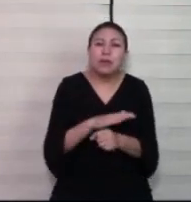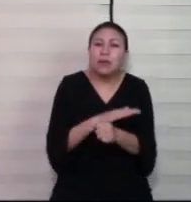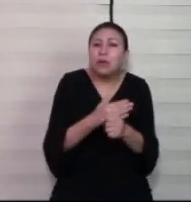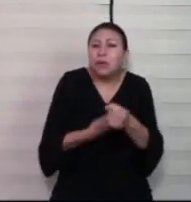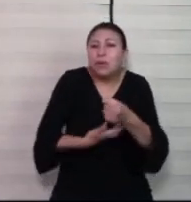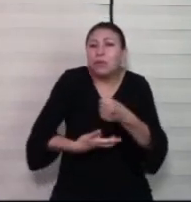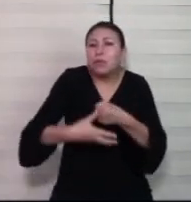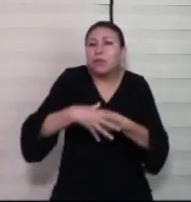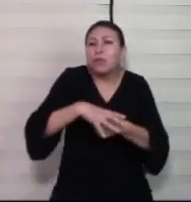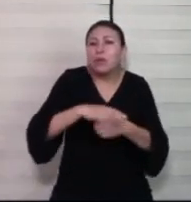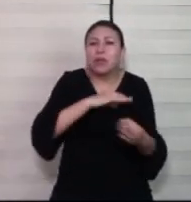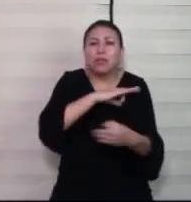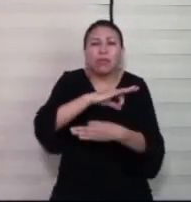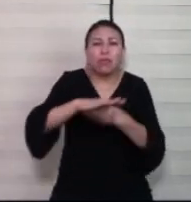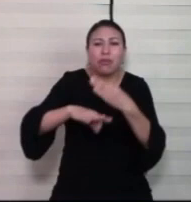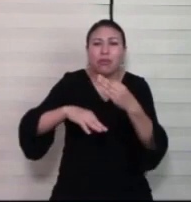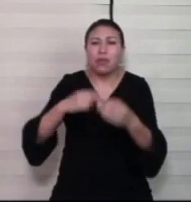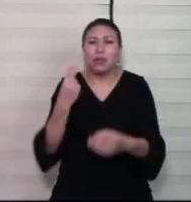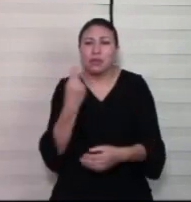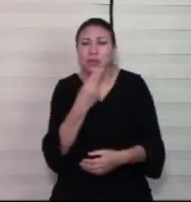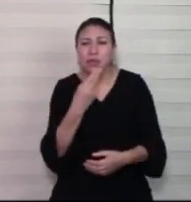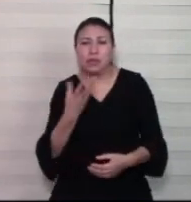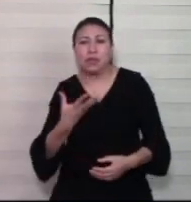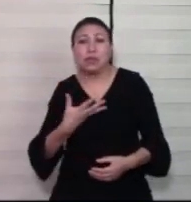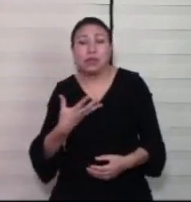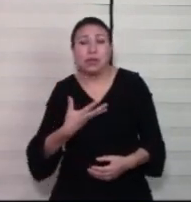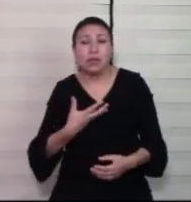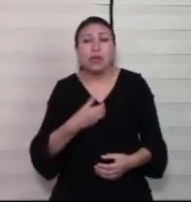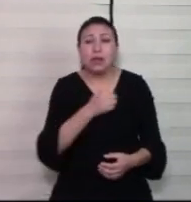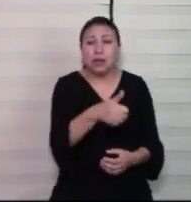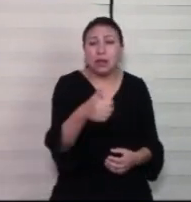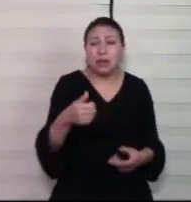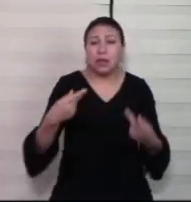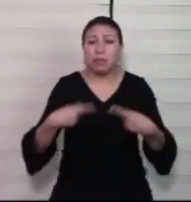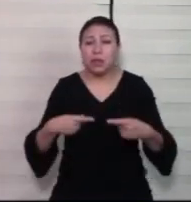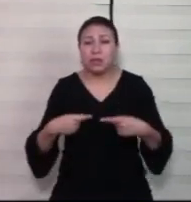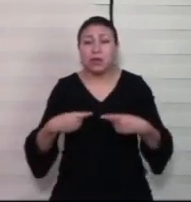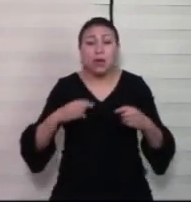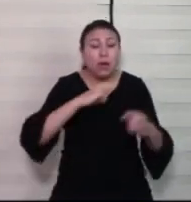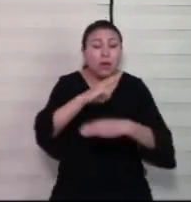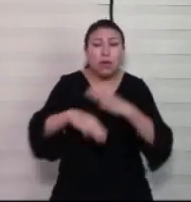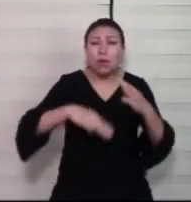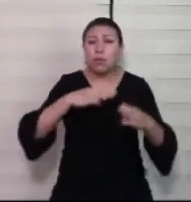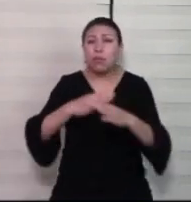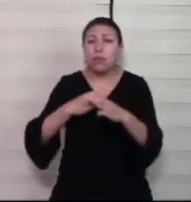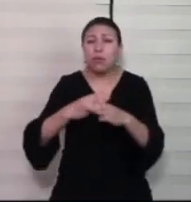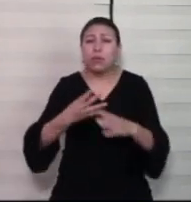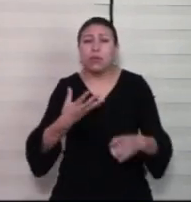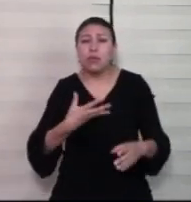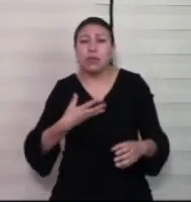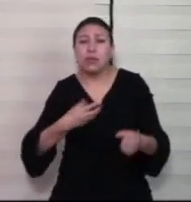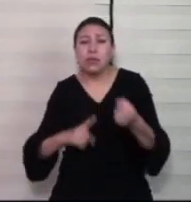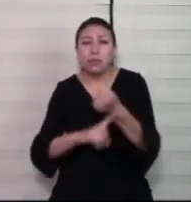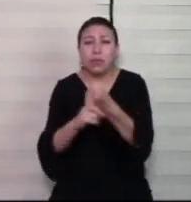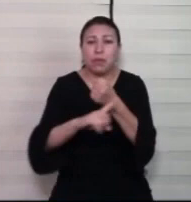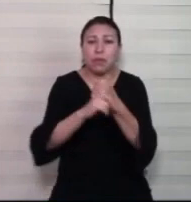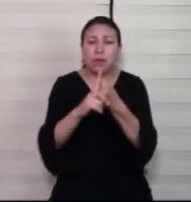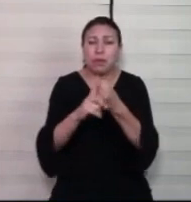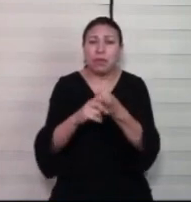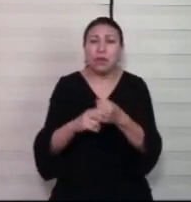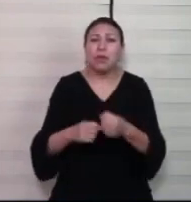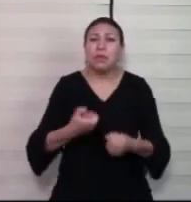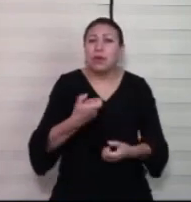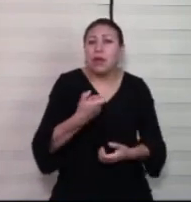total. Eso no va a cubrir lo que el mundo está padeciendo y sufriendo por la causa de